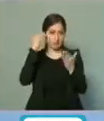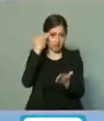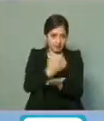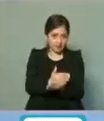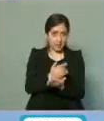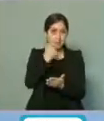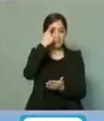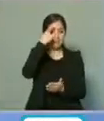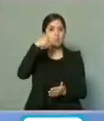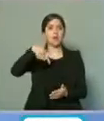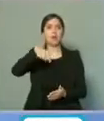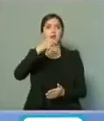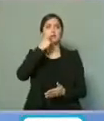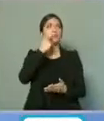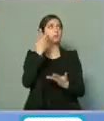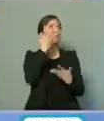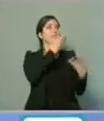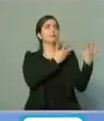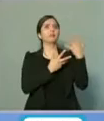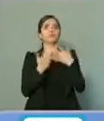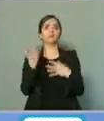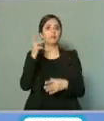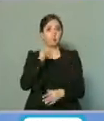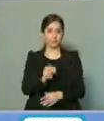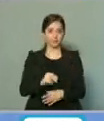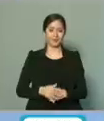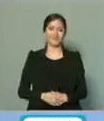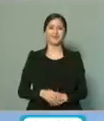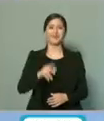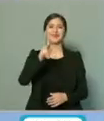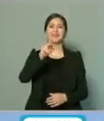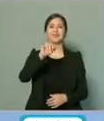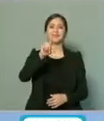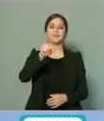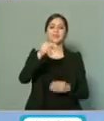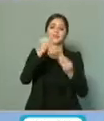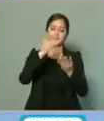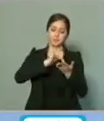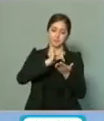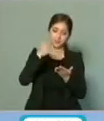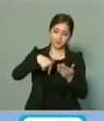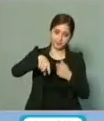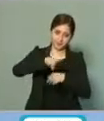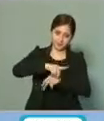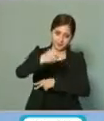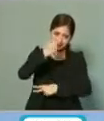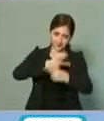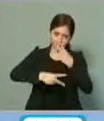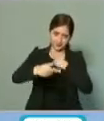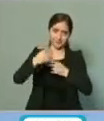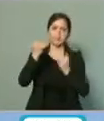no se confundan. Así ¿no? es. Así es. Pilar, muchísimas gracias por estar con nosotros el día de hoy. Gracias a ustedes y